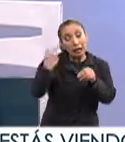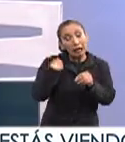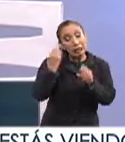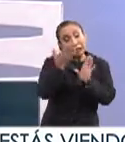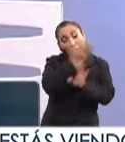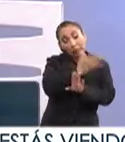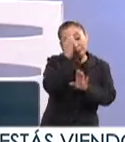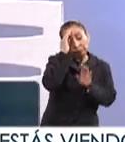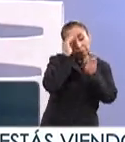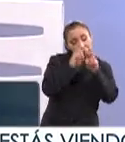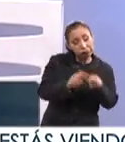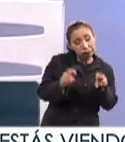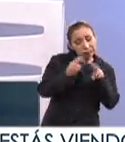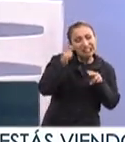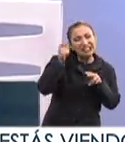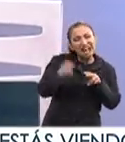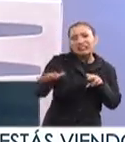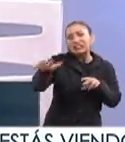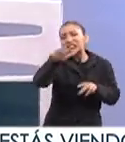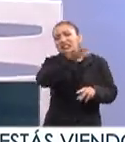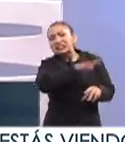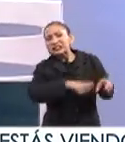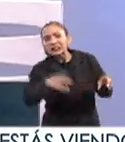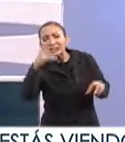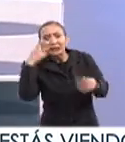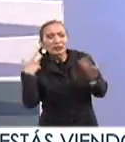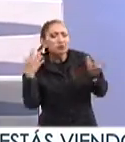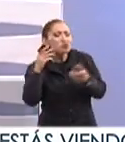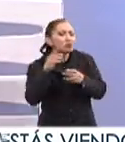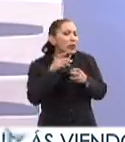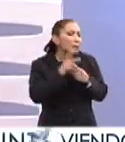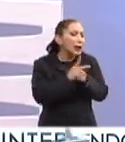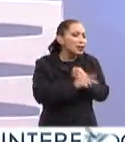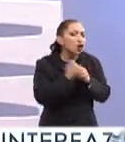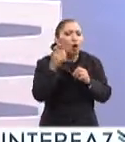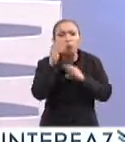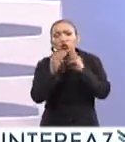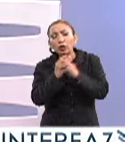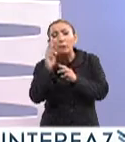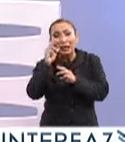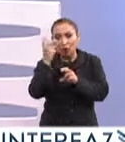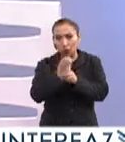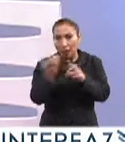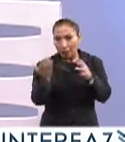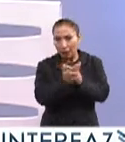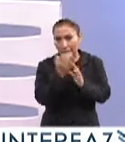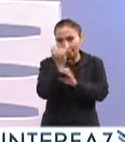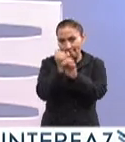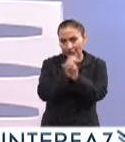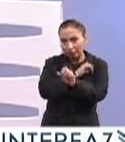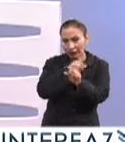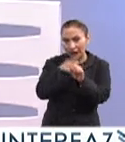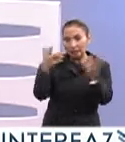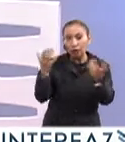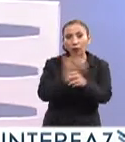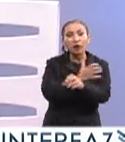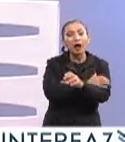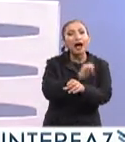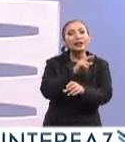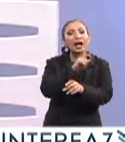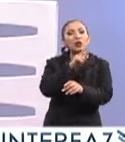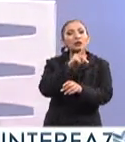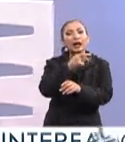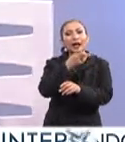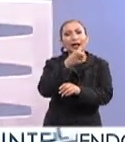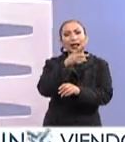una reflexión profunda sobre el contexto nacional y global. Acompáñenos a ver la segunda parte del trabajo especial que realizó nuestra compañera Ana